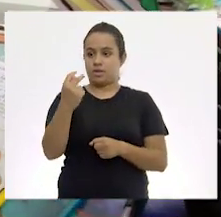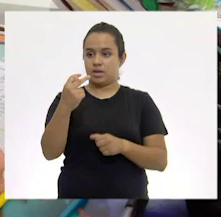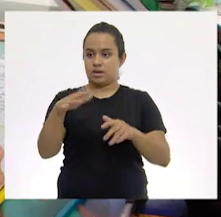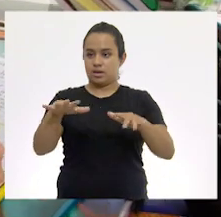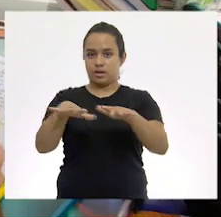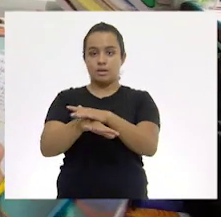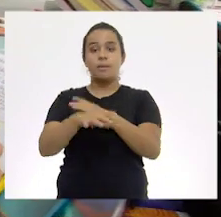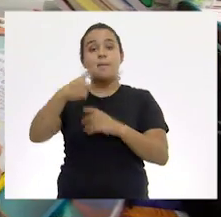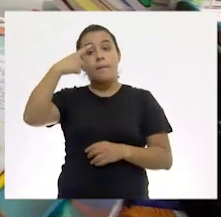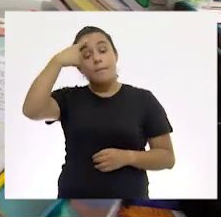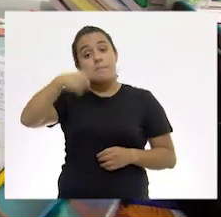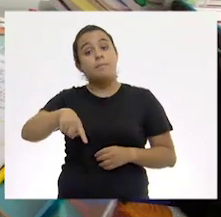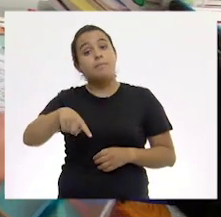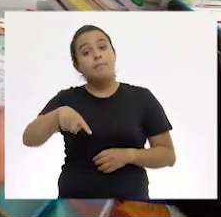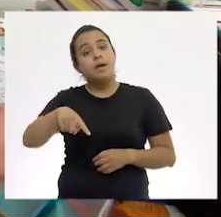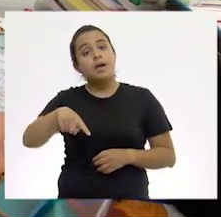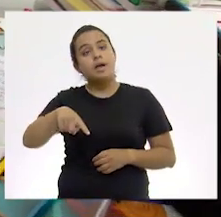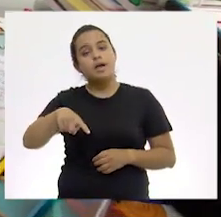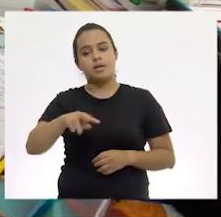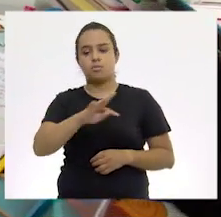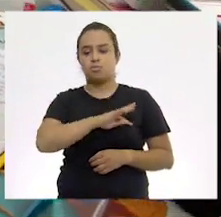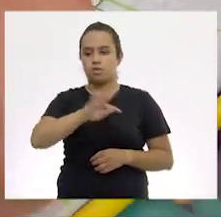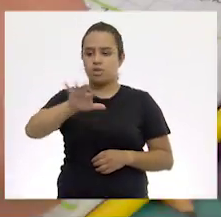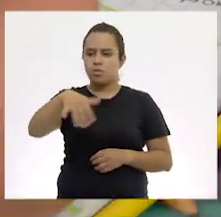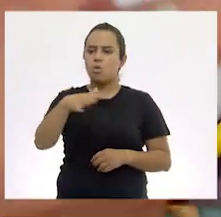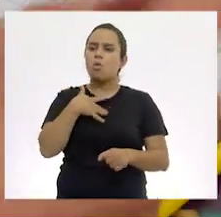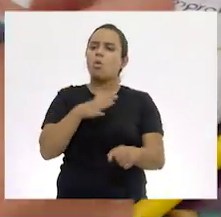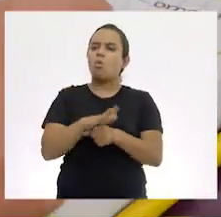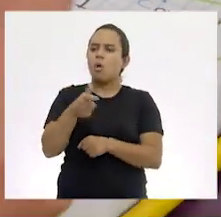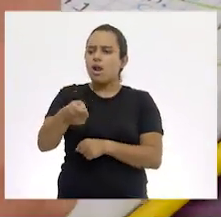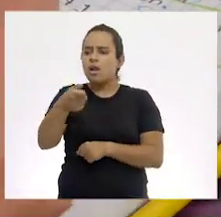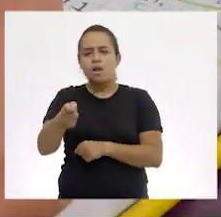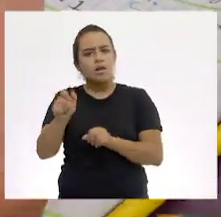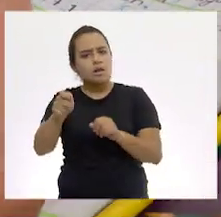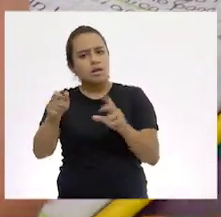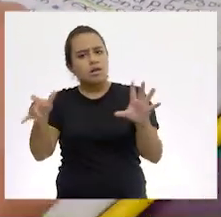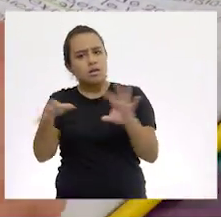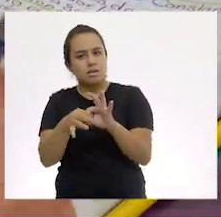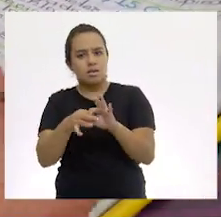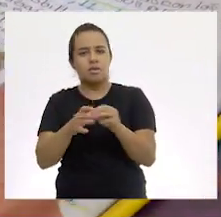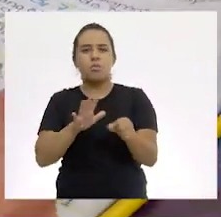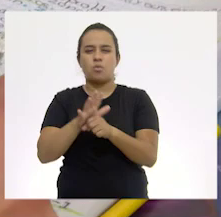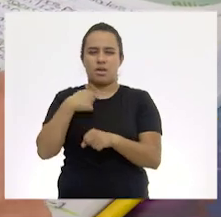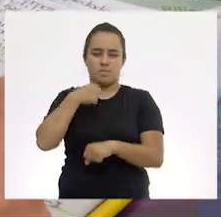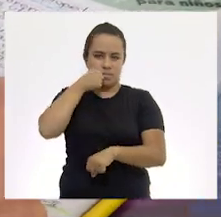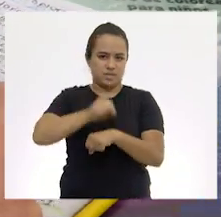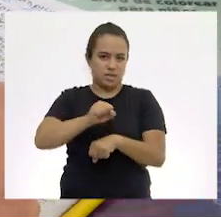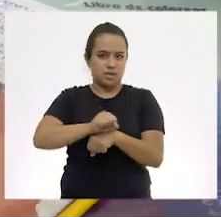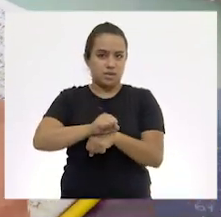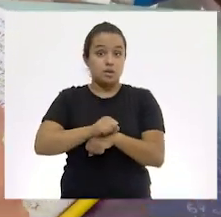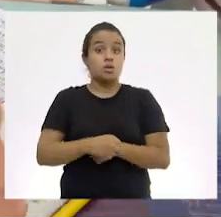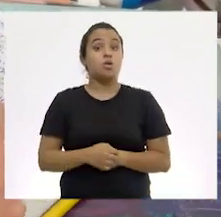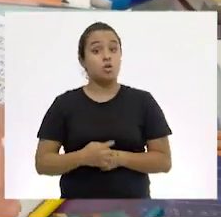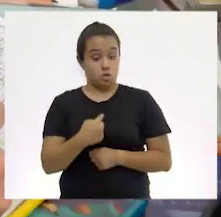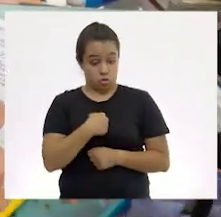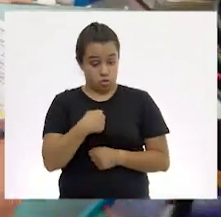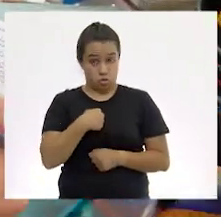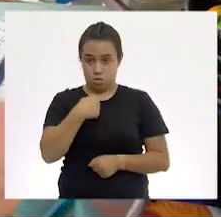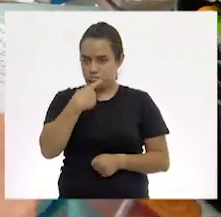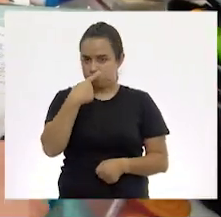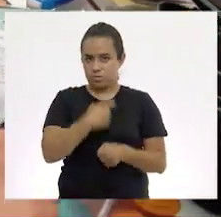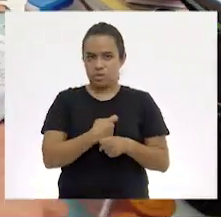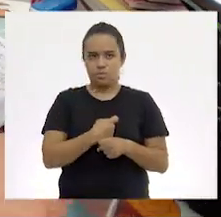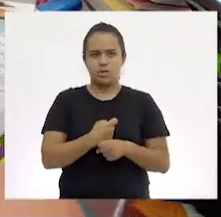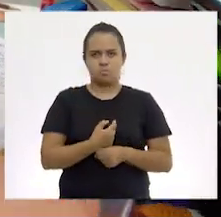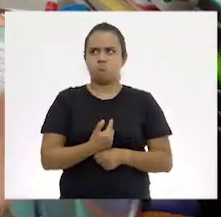para poder buscar nuestro canal correspondiente, que en este caso es la secundaria. Entonces yo principalmente